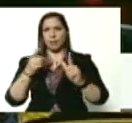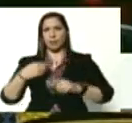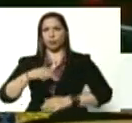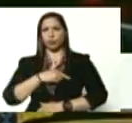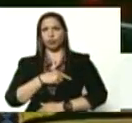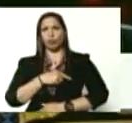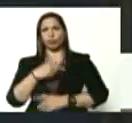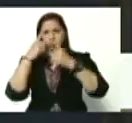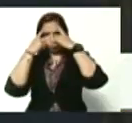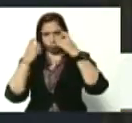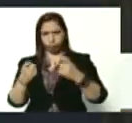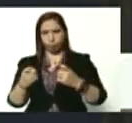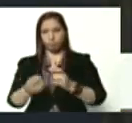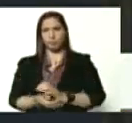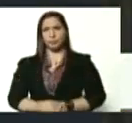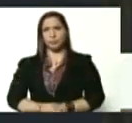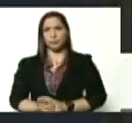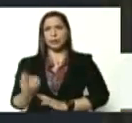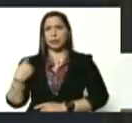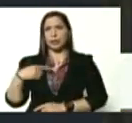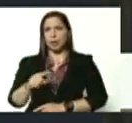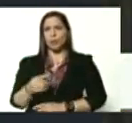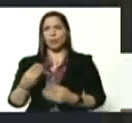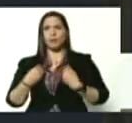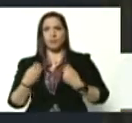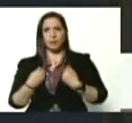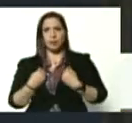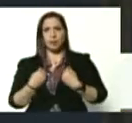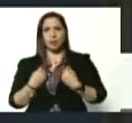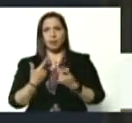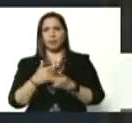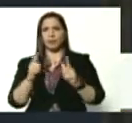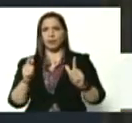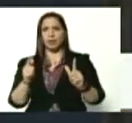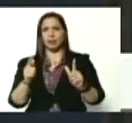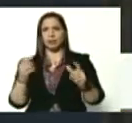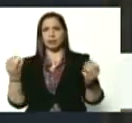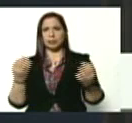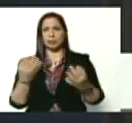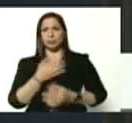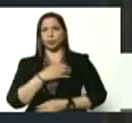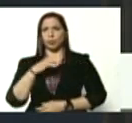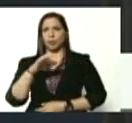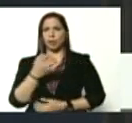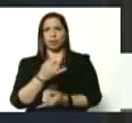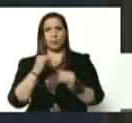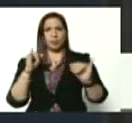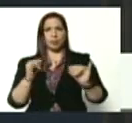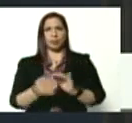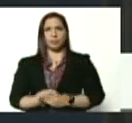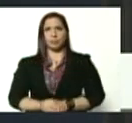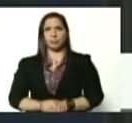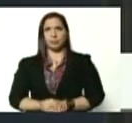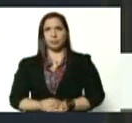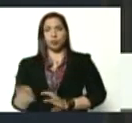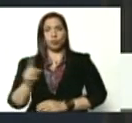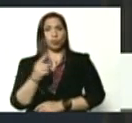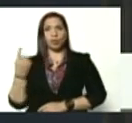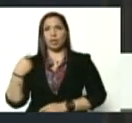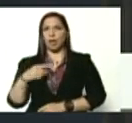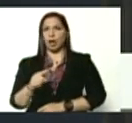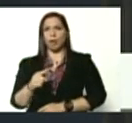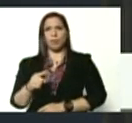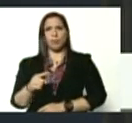convencidos que tenemos que vivir en libertad soberanos independientes que no tengamos que depender